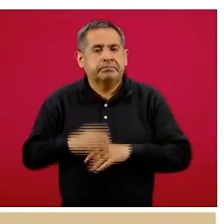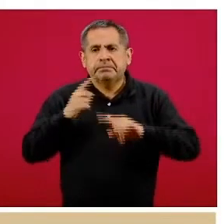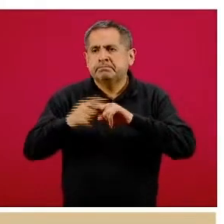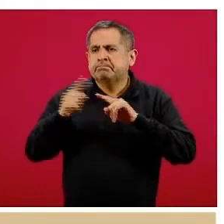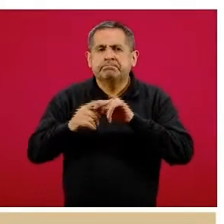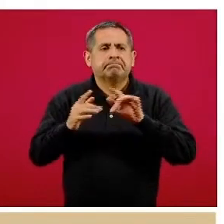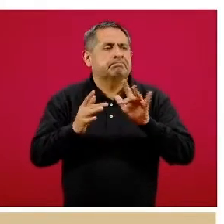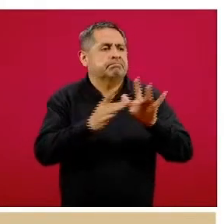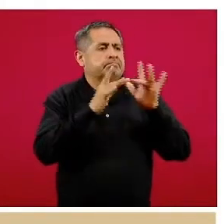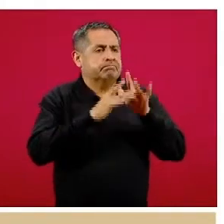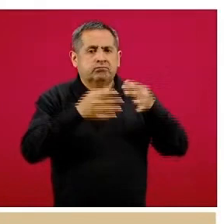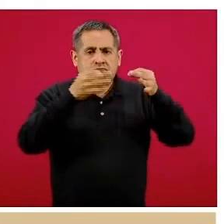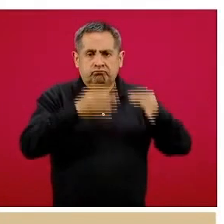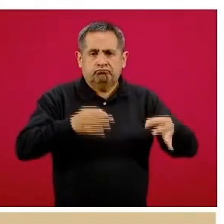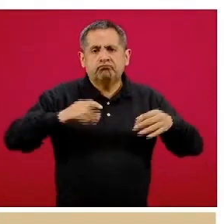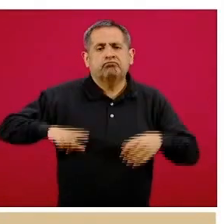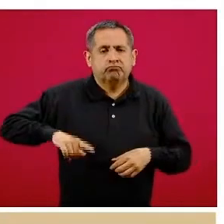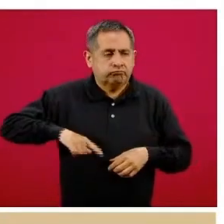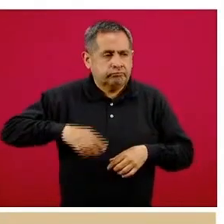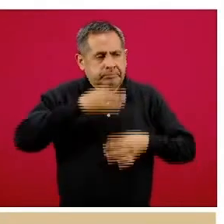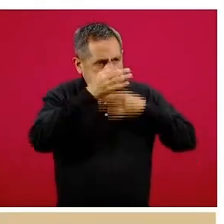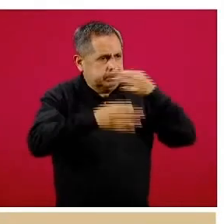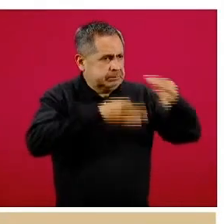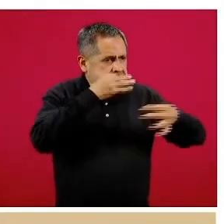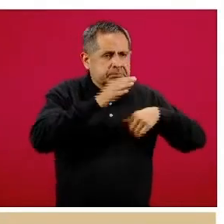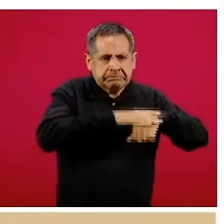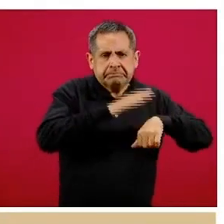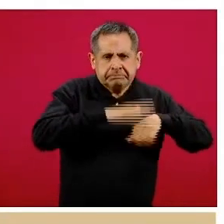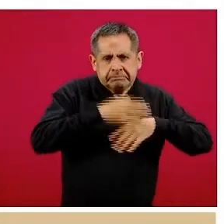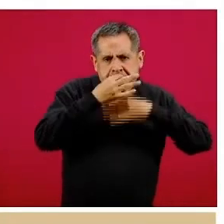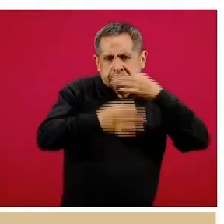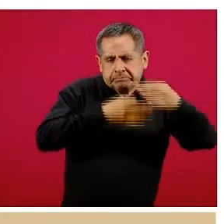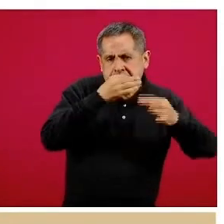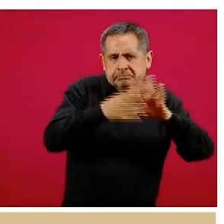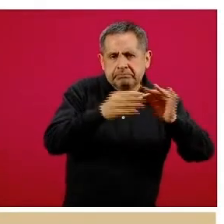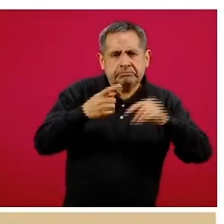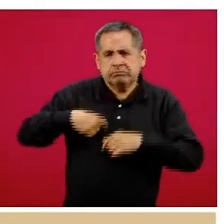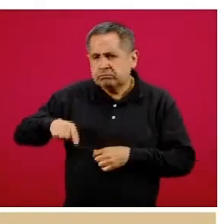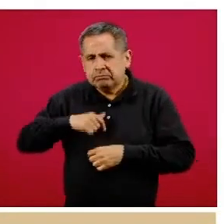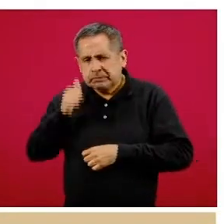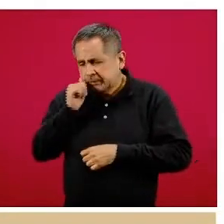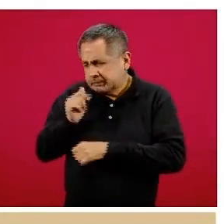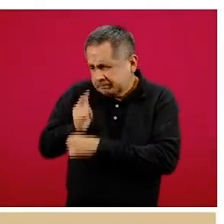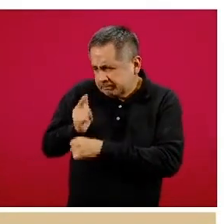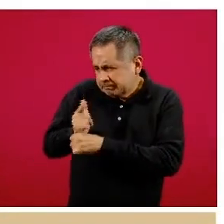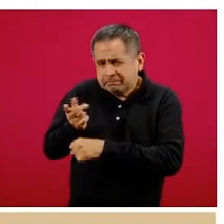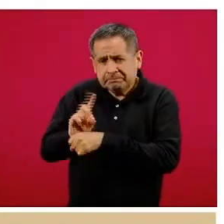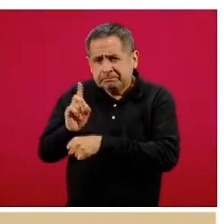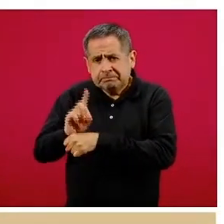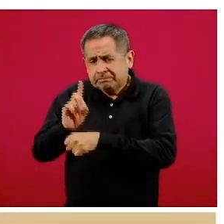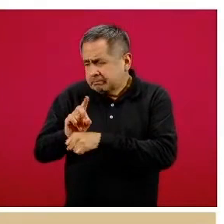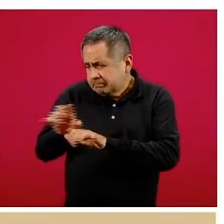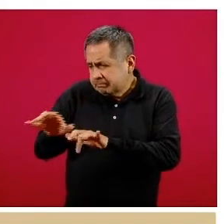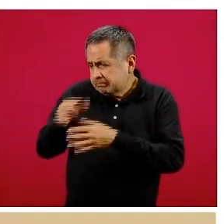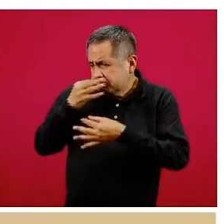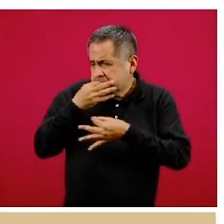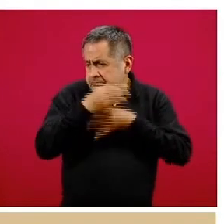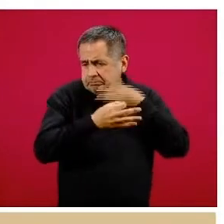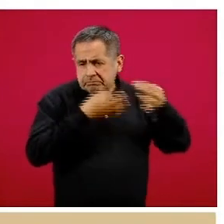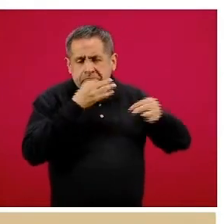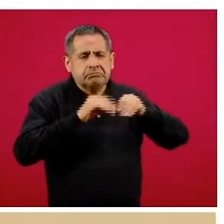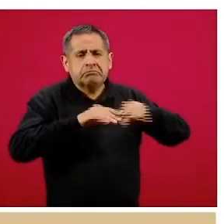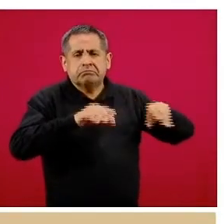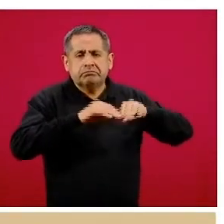sistemas que son los oficiales, de los cuales tenemos indicadores a través de este monitoreo que hacemos de manera diaria en los medios de